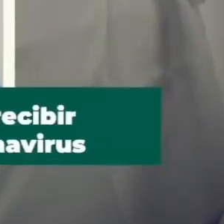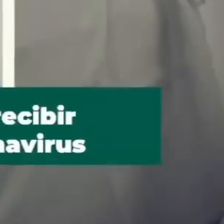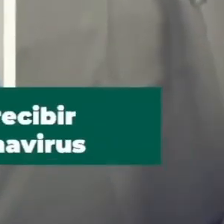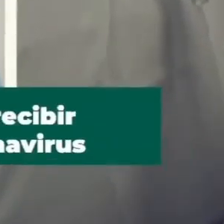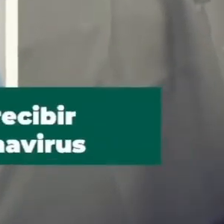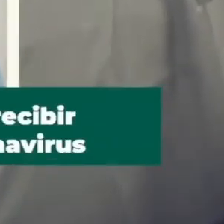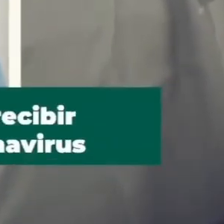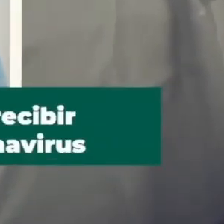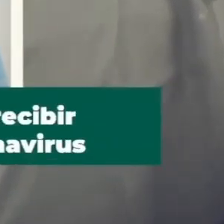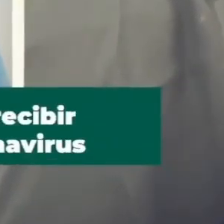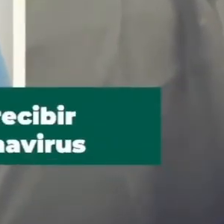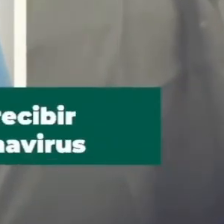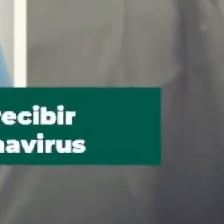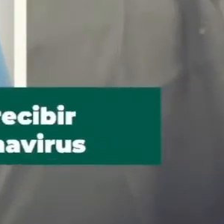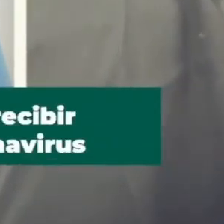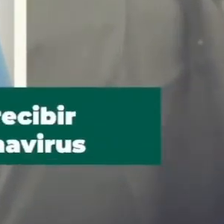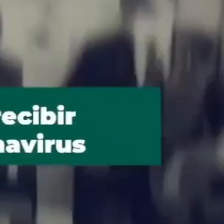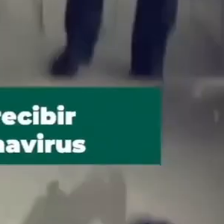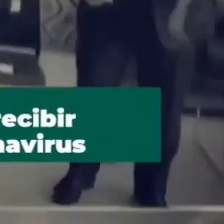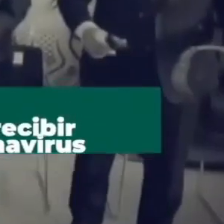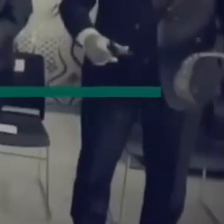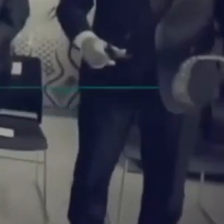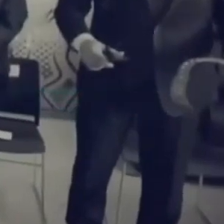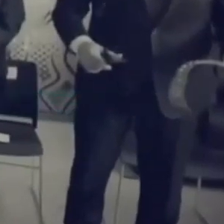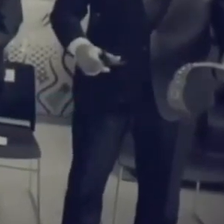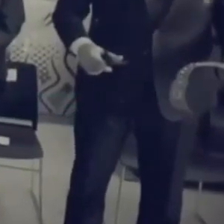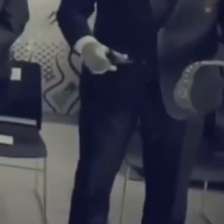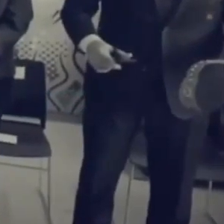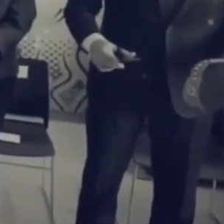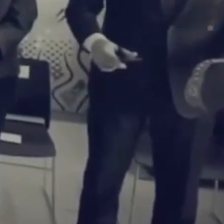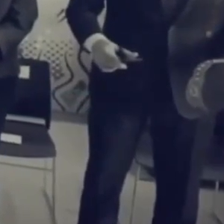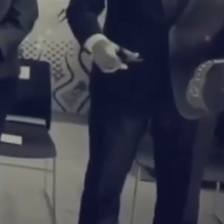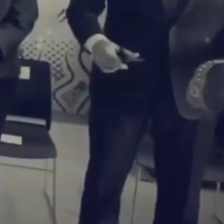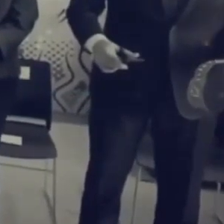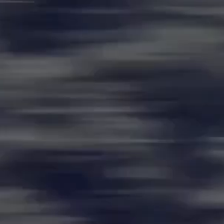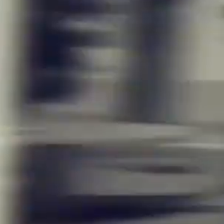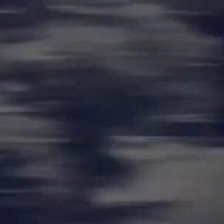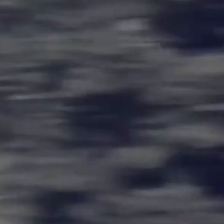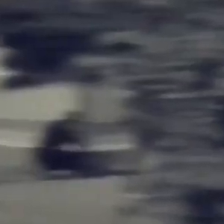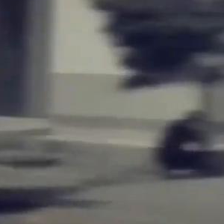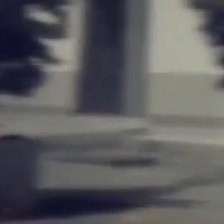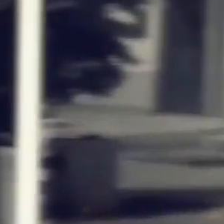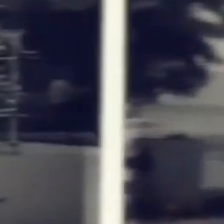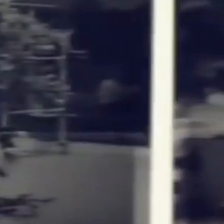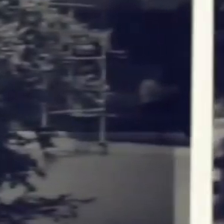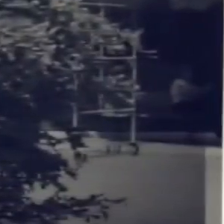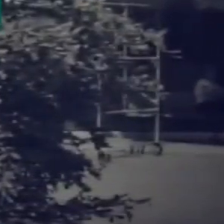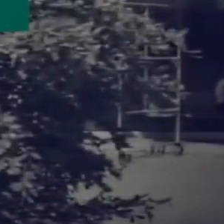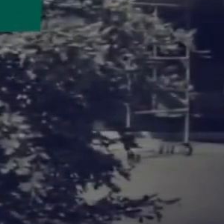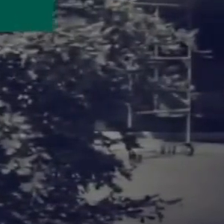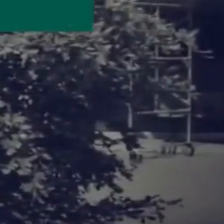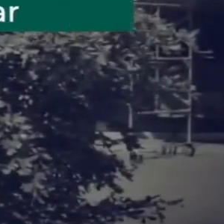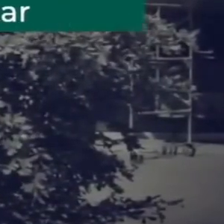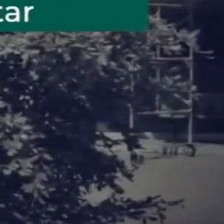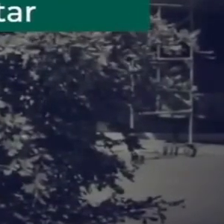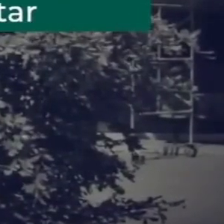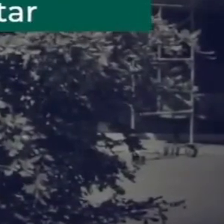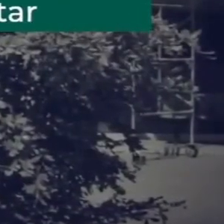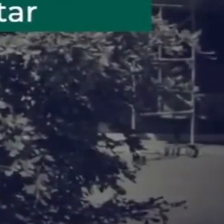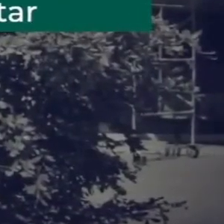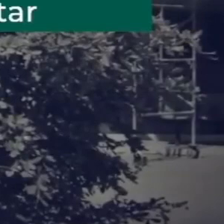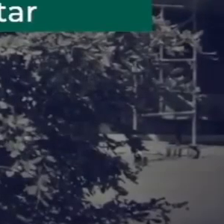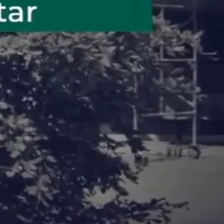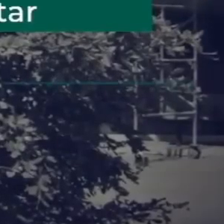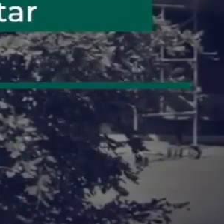primera trabajadora en recibir la vacuna contra el coronavirus. Entra en funcionamiento el primer Oncocrean. Nace el órgano público descentralizado Servicios de Salud